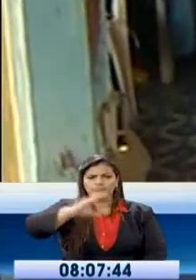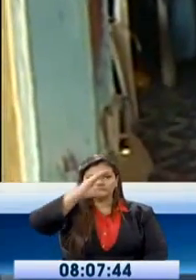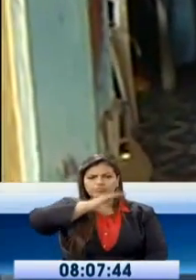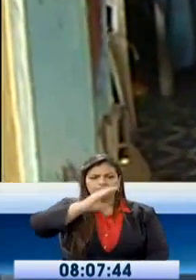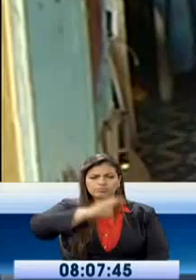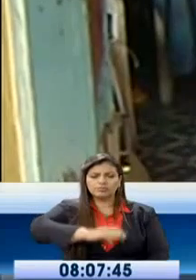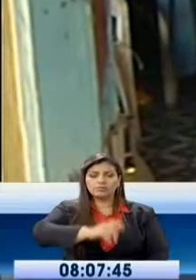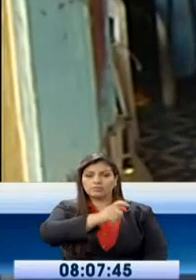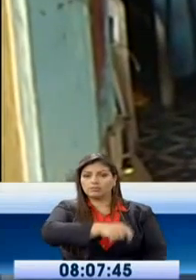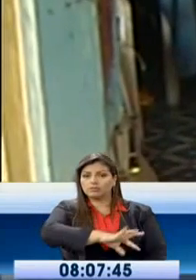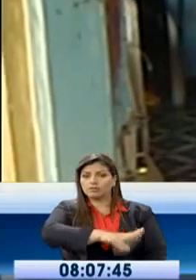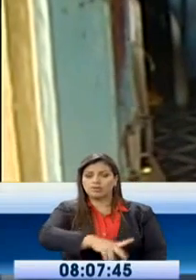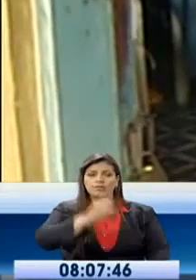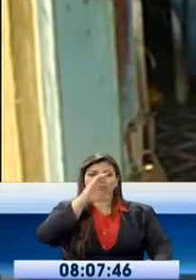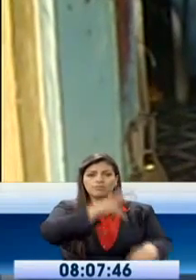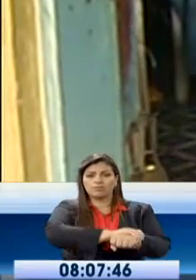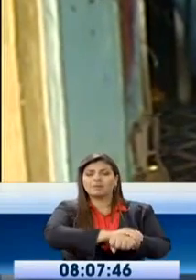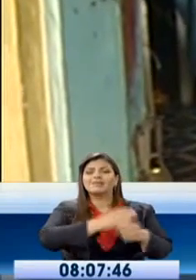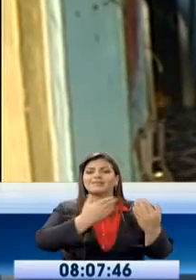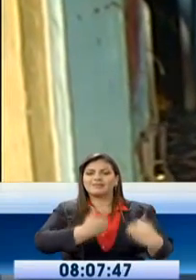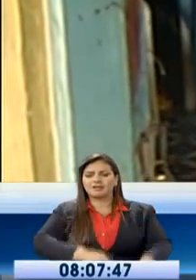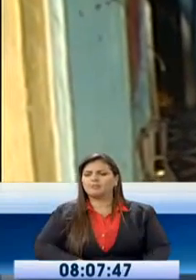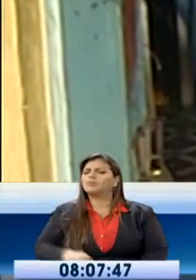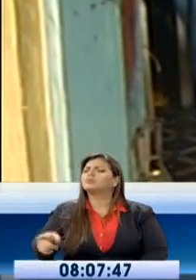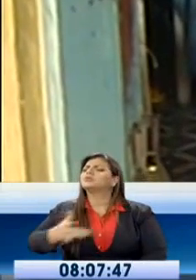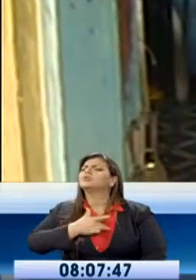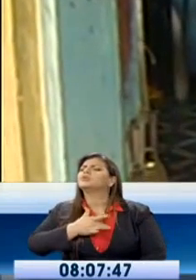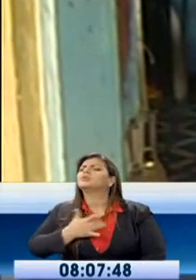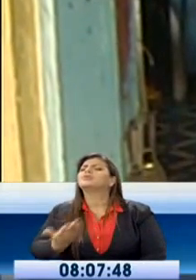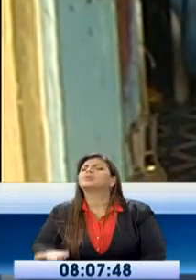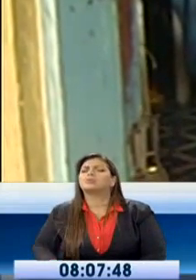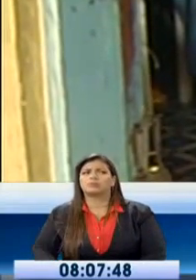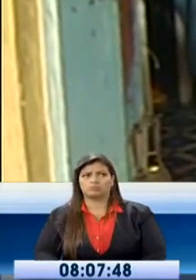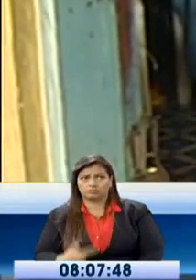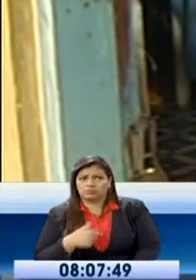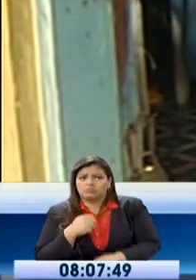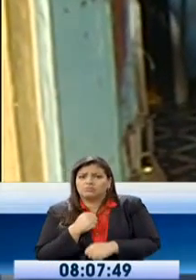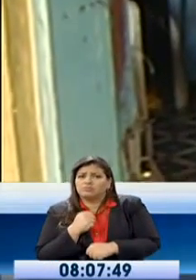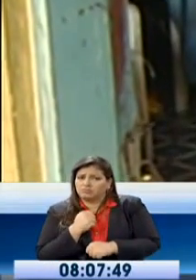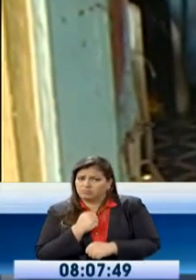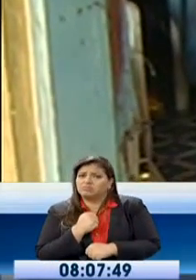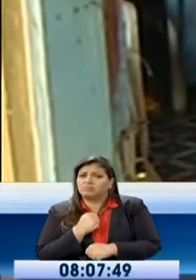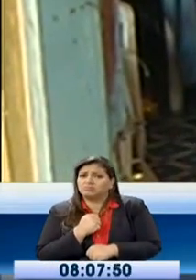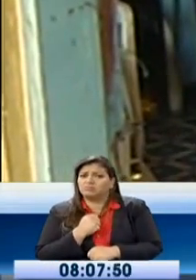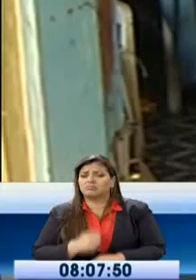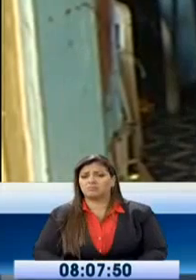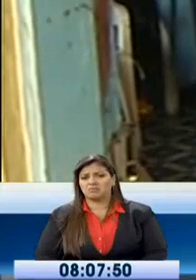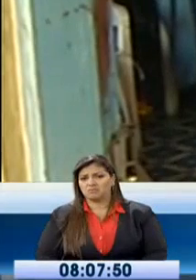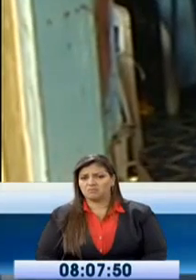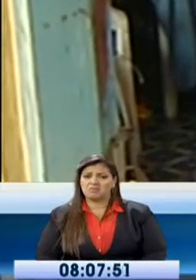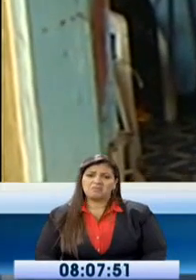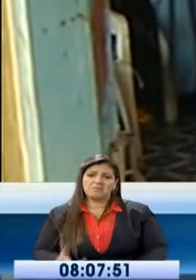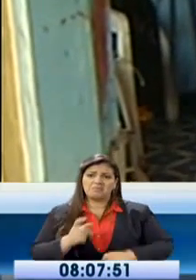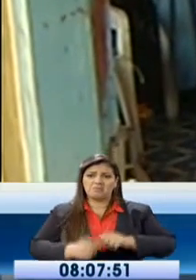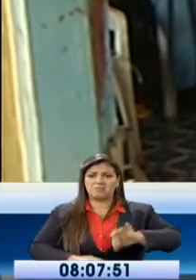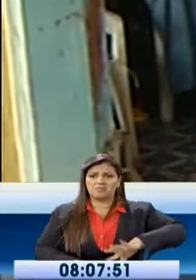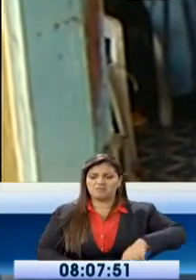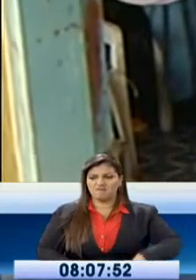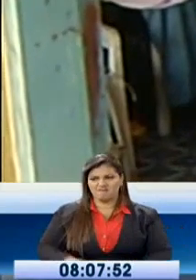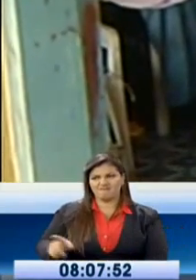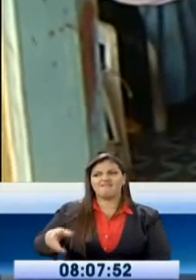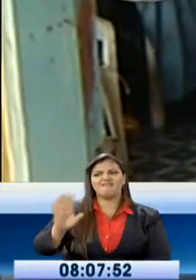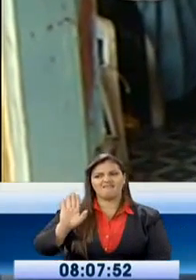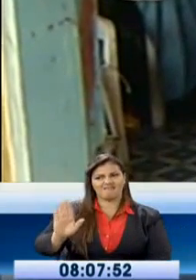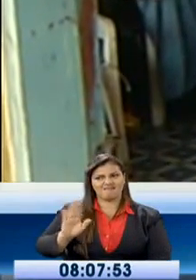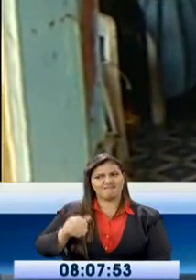susto? Yo estoy atemorizada, seguramente estoy asustada porque pueden coger represalia conmigo, con nosotros, ¿no? Y solamente nosotros aquí somos